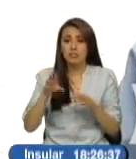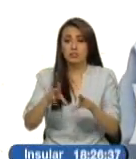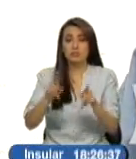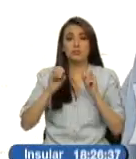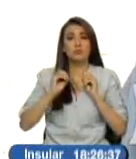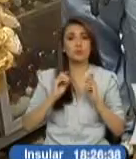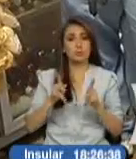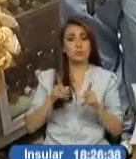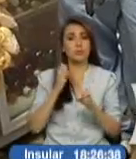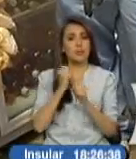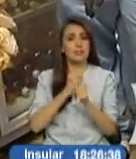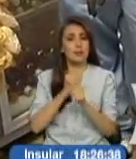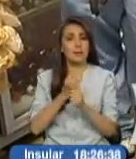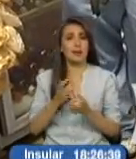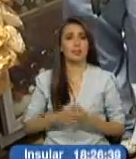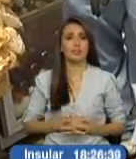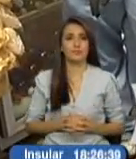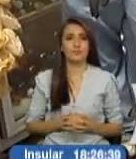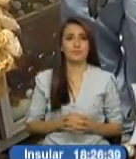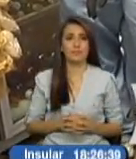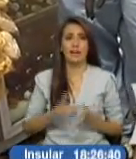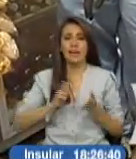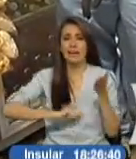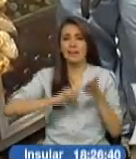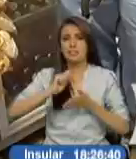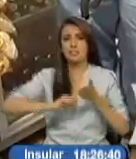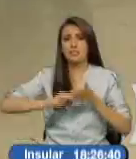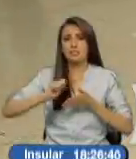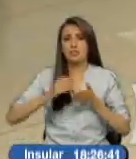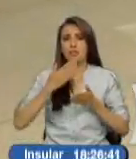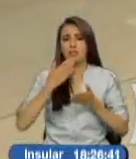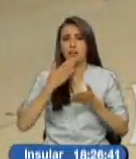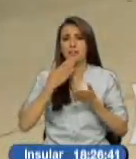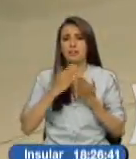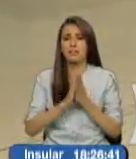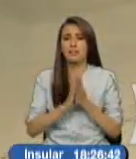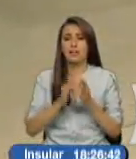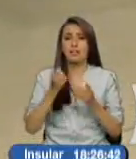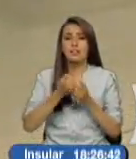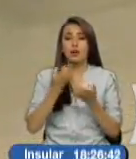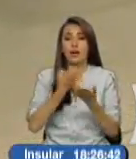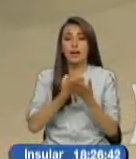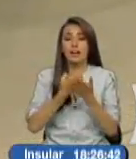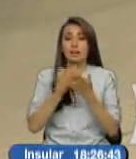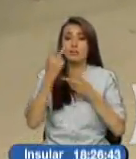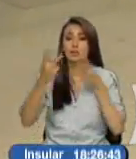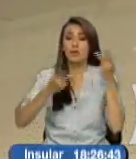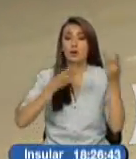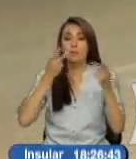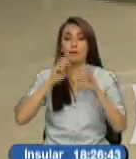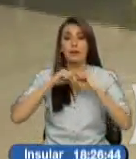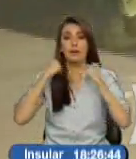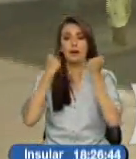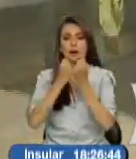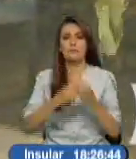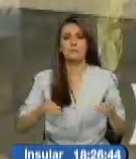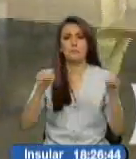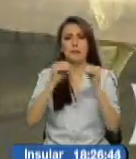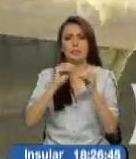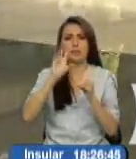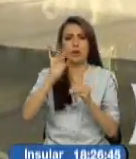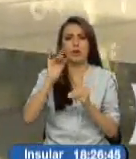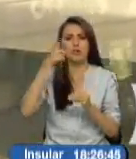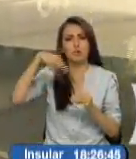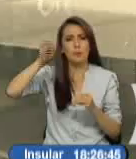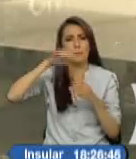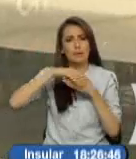de trabajo. Estos contratos corresponden a la economía popular y solidaria, que en este caso permiten transferir más de $8 millones